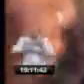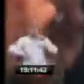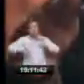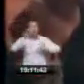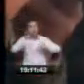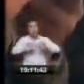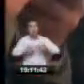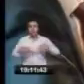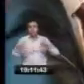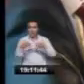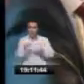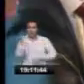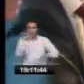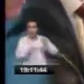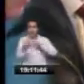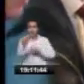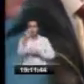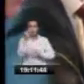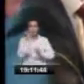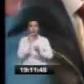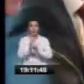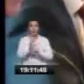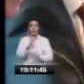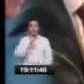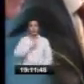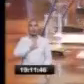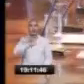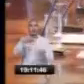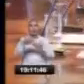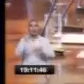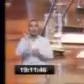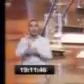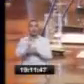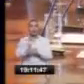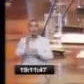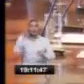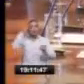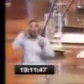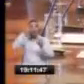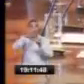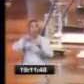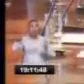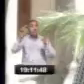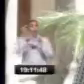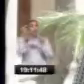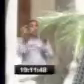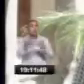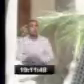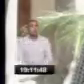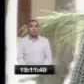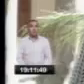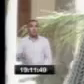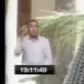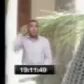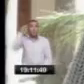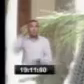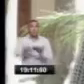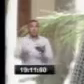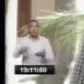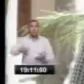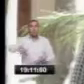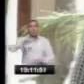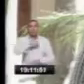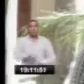equipamiento y ampliación de 15 institutos técnicos a nivel nacional enfocados en el siguiente objetivo. Para aumentar